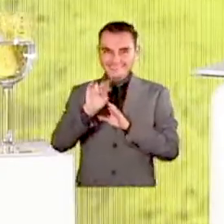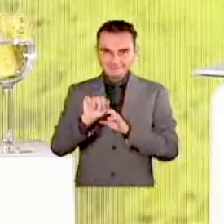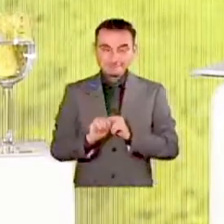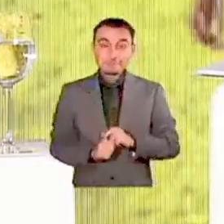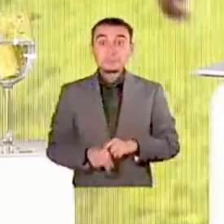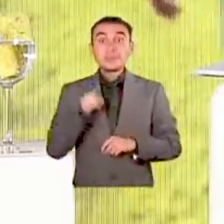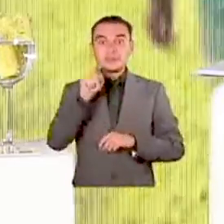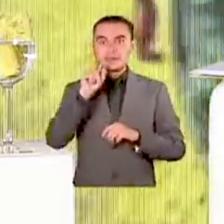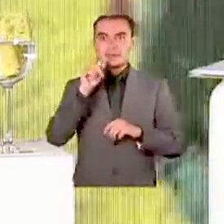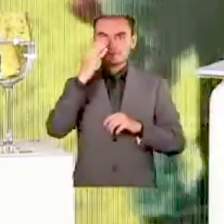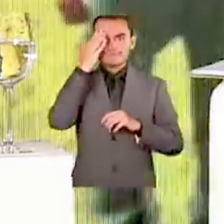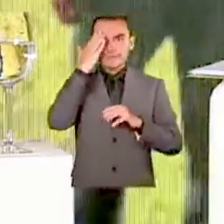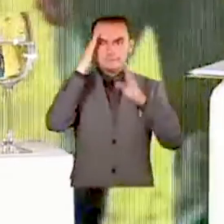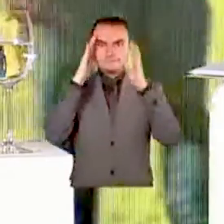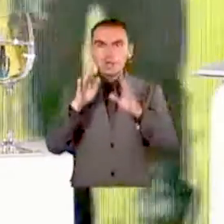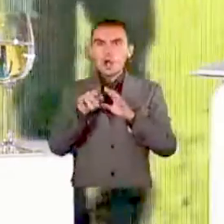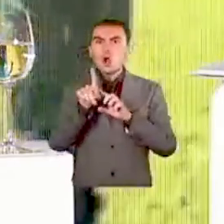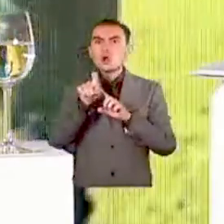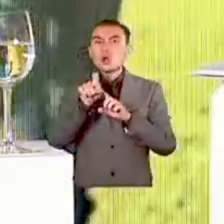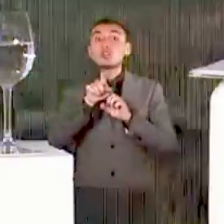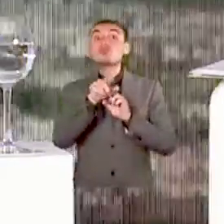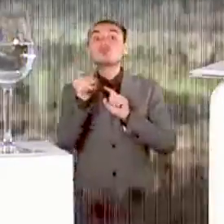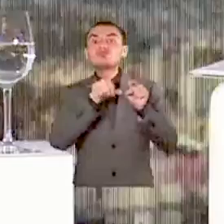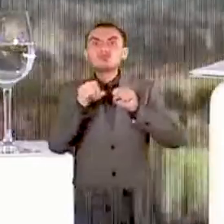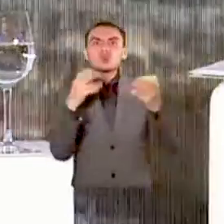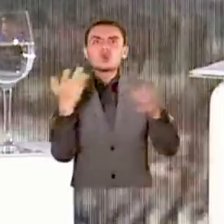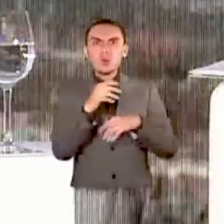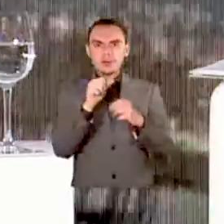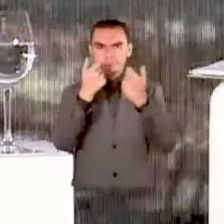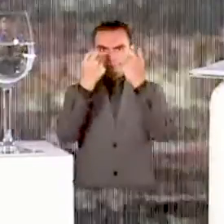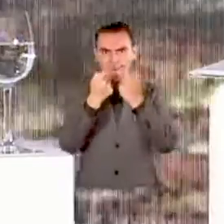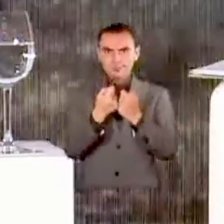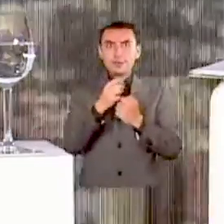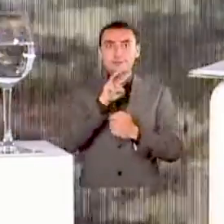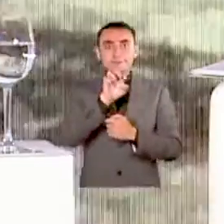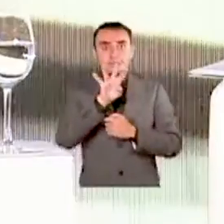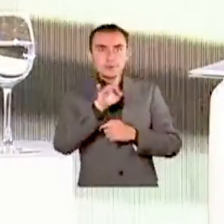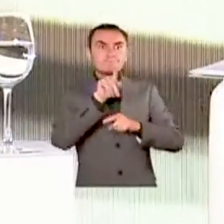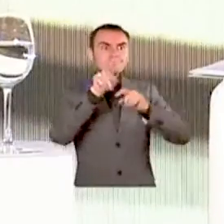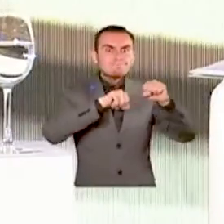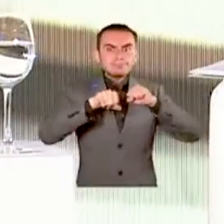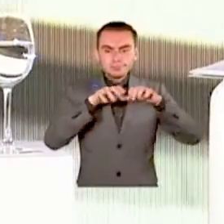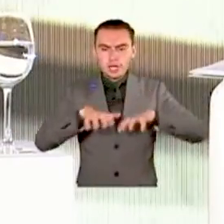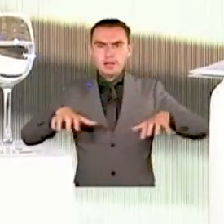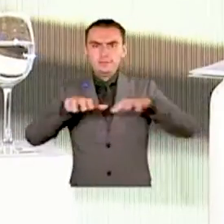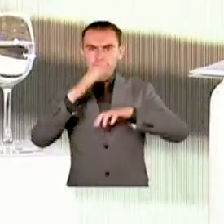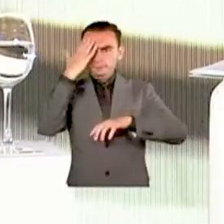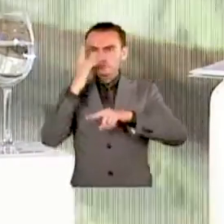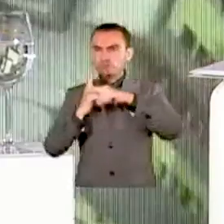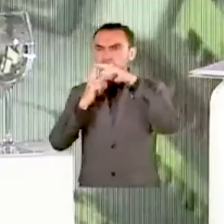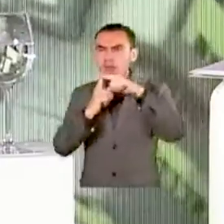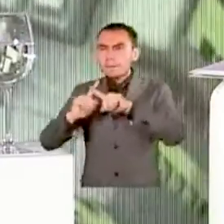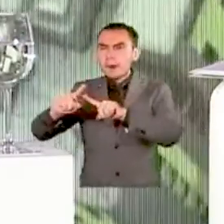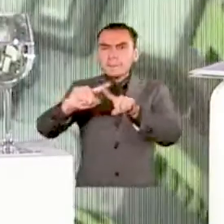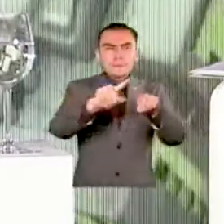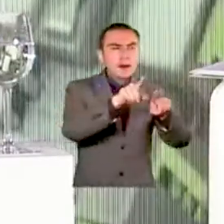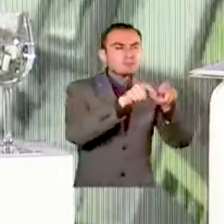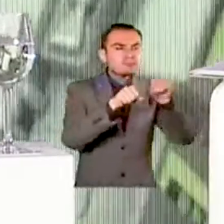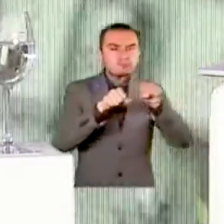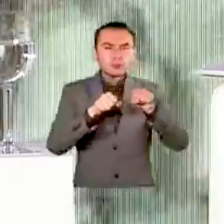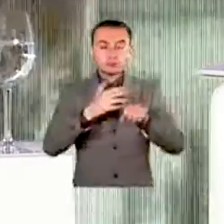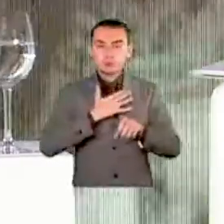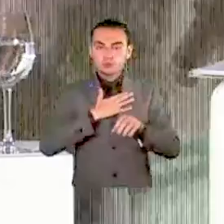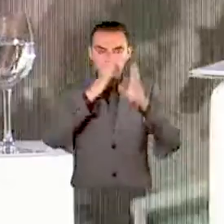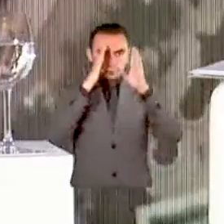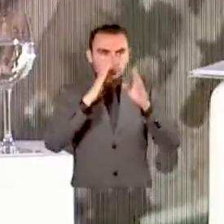las 84 procuradurías regionales, distritales y provinciales para todas las preocupaciones que tenga cada procuraduría. Estamos muy